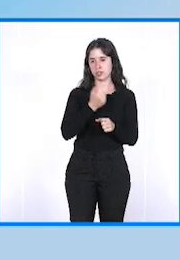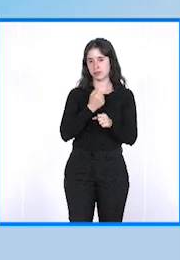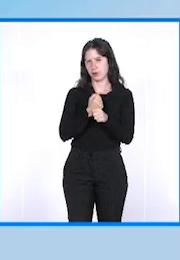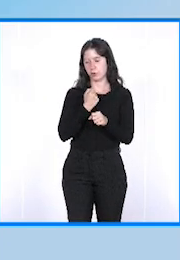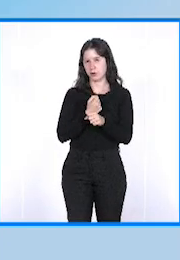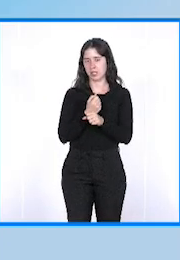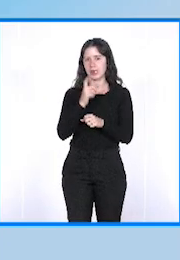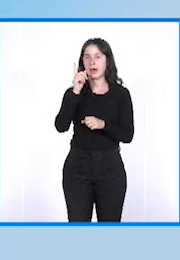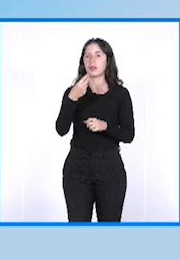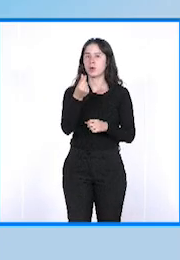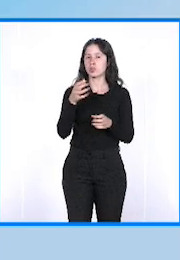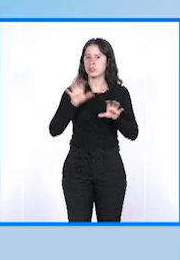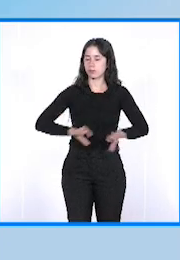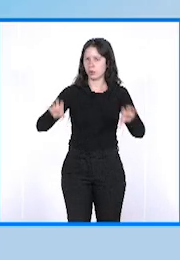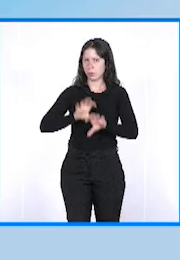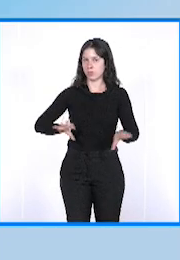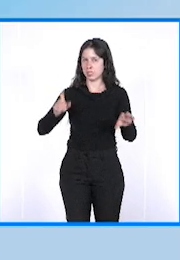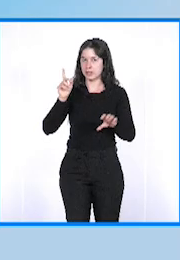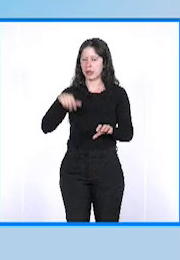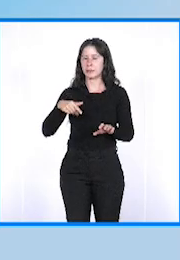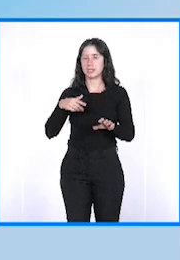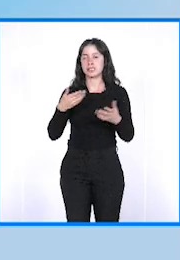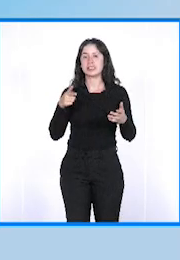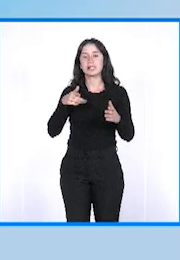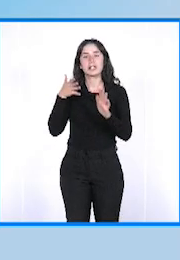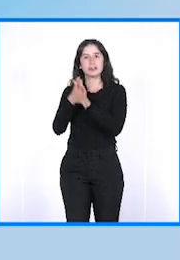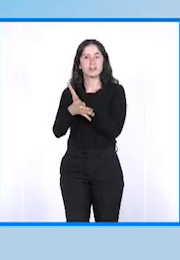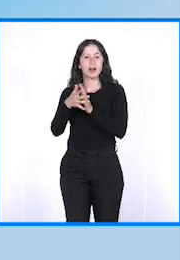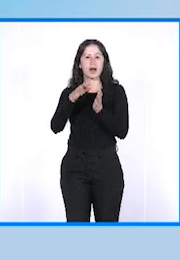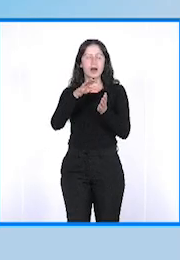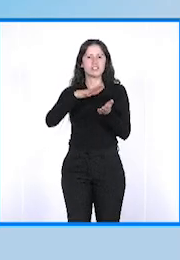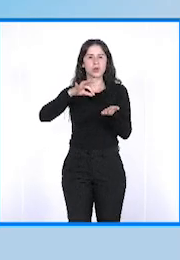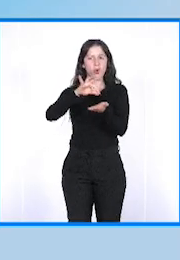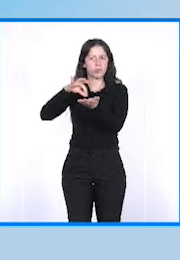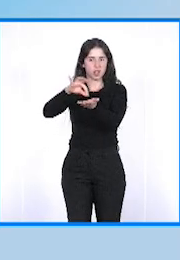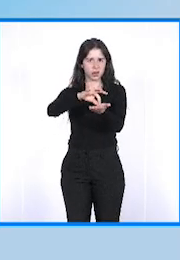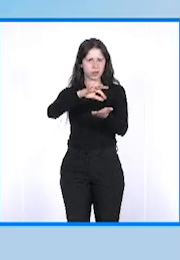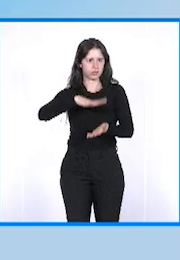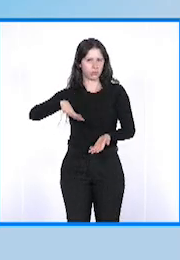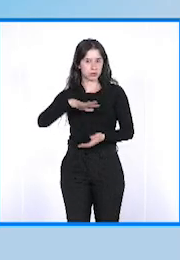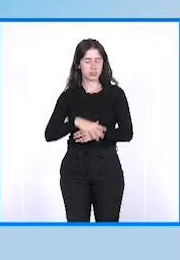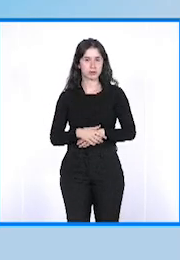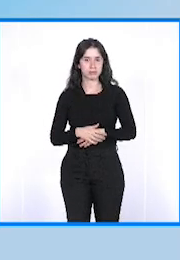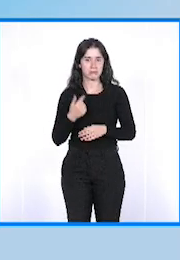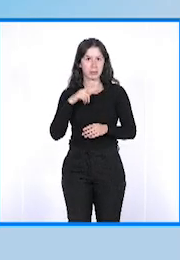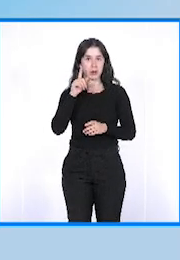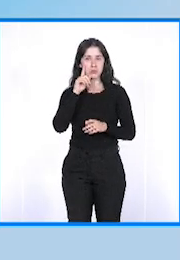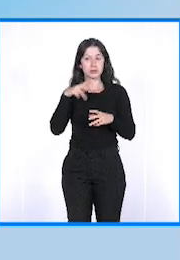coste del inmueble también pero eso se refiere fundamentalmente a la ubicación y no sé si se me he quedado ahí bien muy bien vale